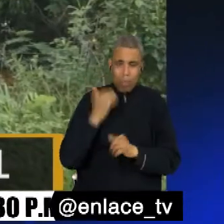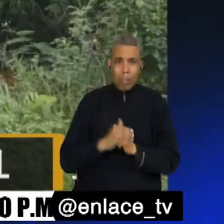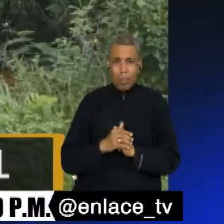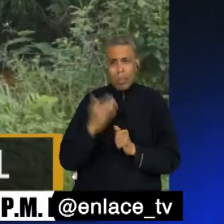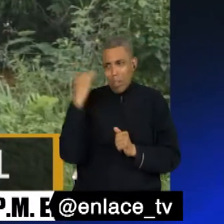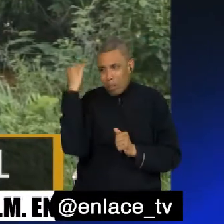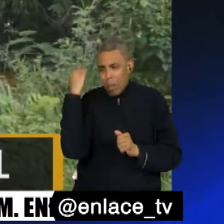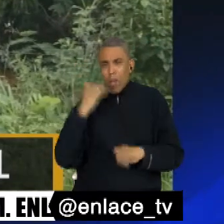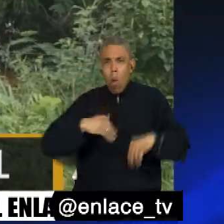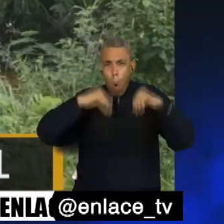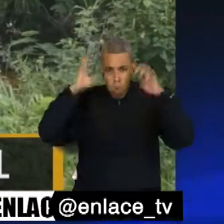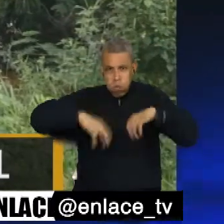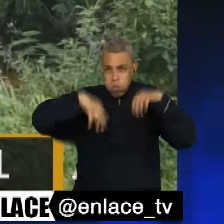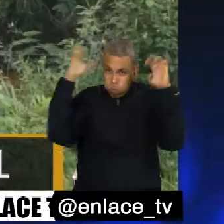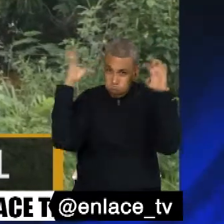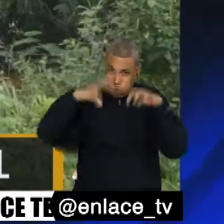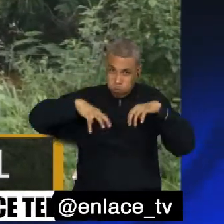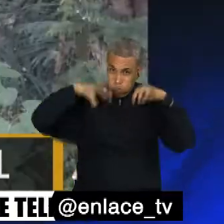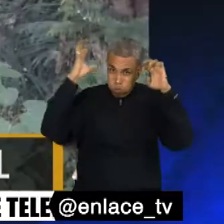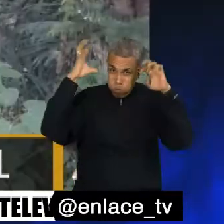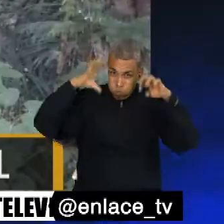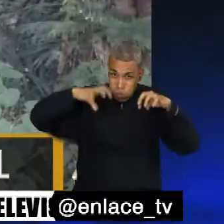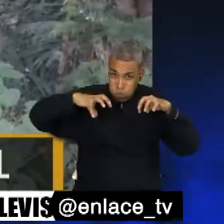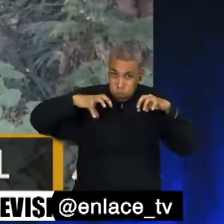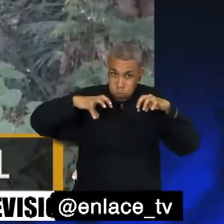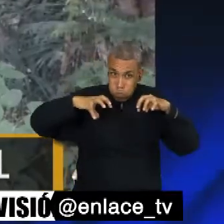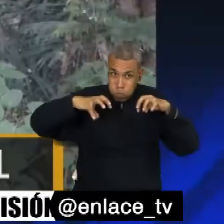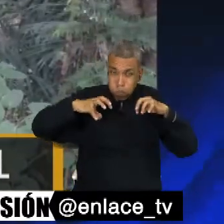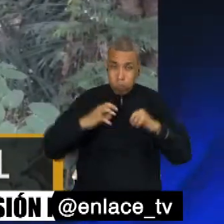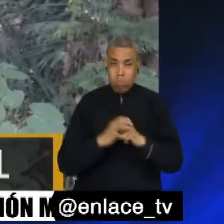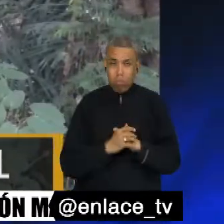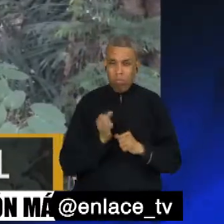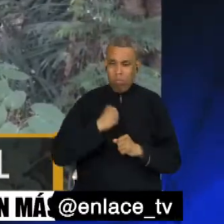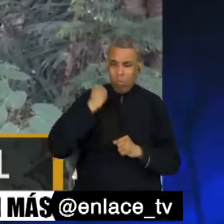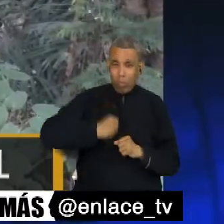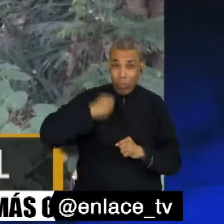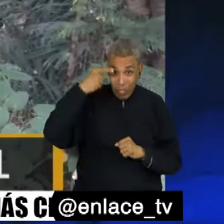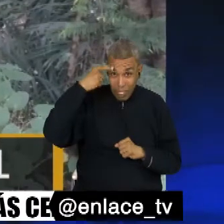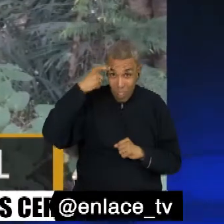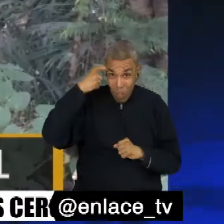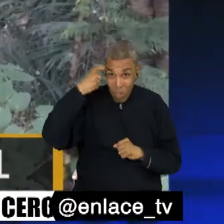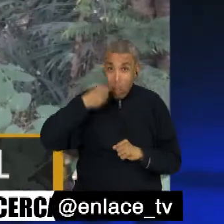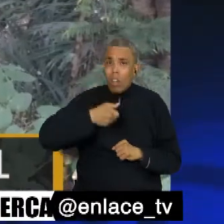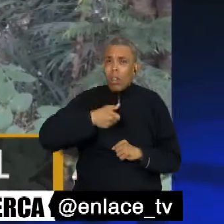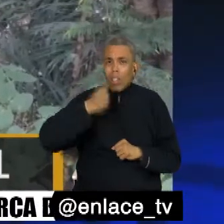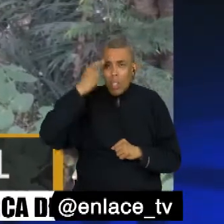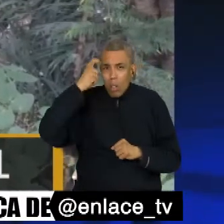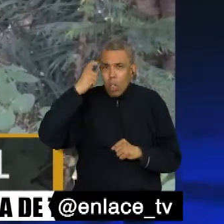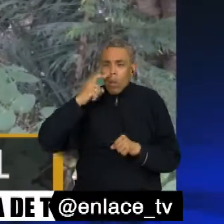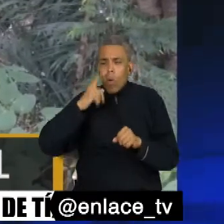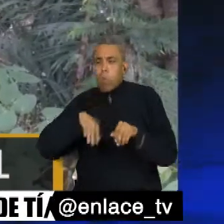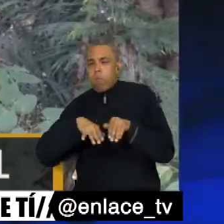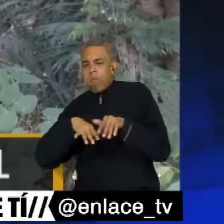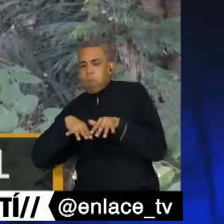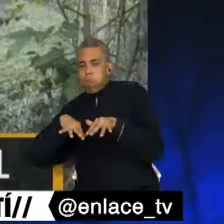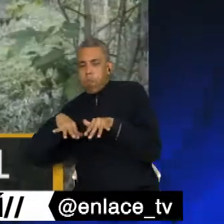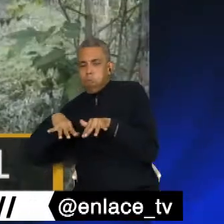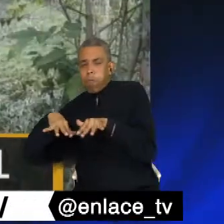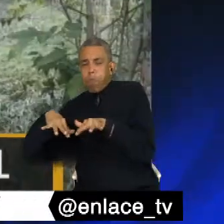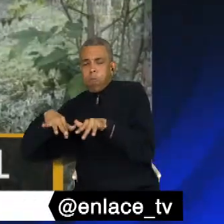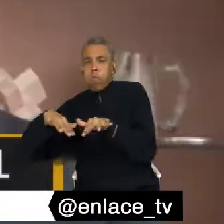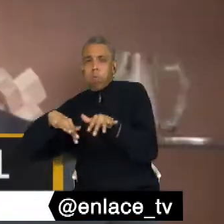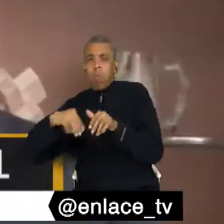de atender la emergencia por cuenta de los bloqueos en más de 20 puntos hacen que la mancha de crudo pueda llegar a la Ciénaga San Silvestre, desde donde se abastece el